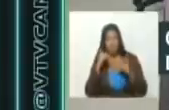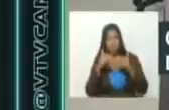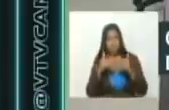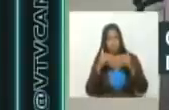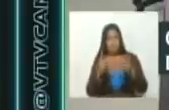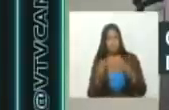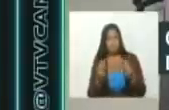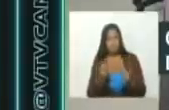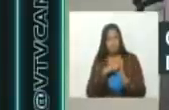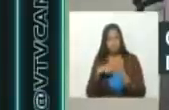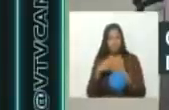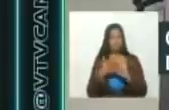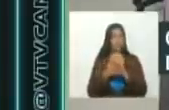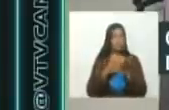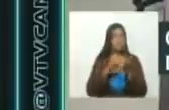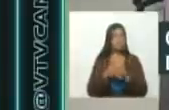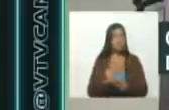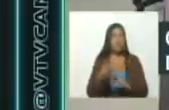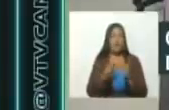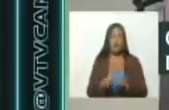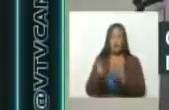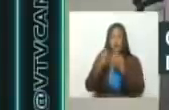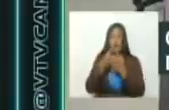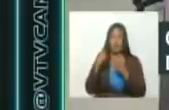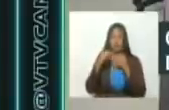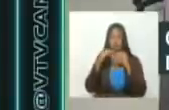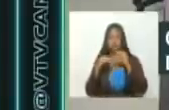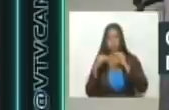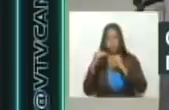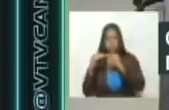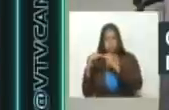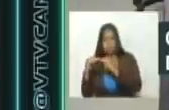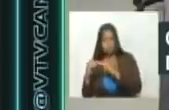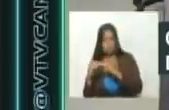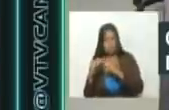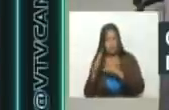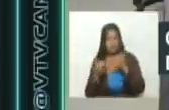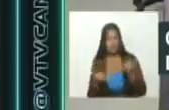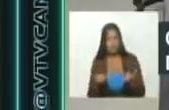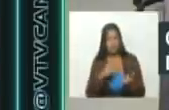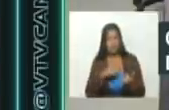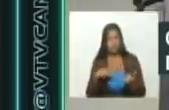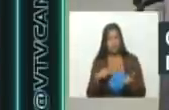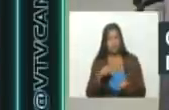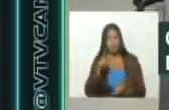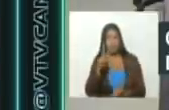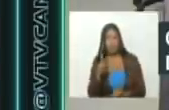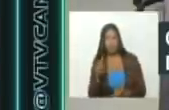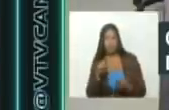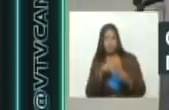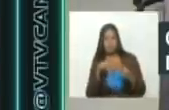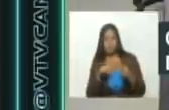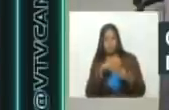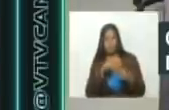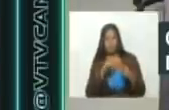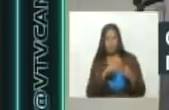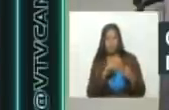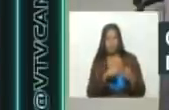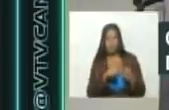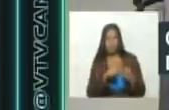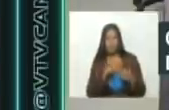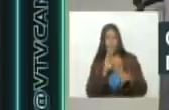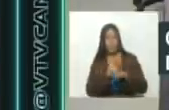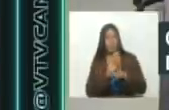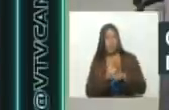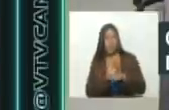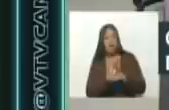avanzado bastante. Eso significa que la economía tiende a estabilizarse y esto tiene al menos dos consecuencias. Número uno, la